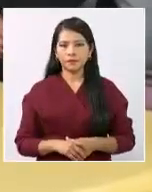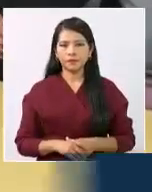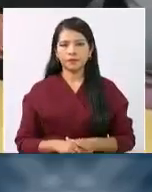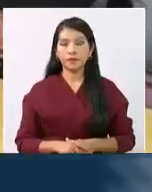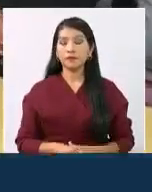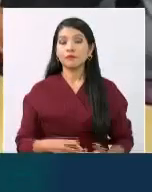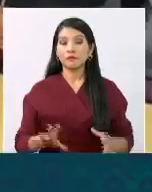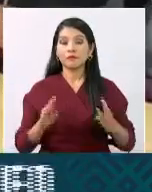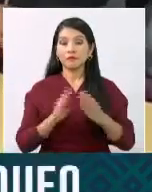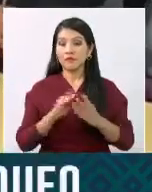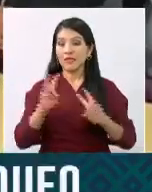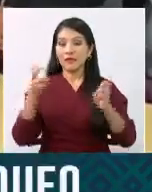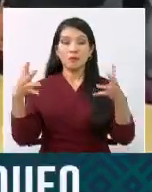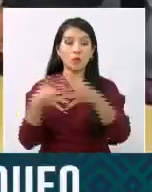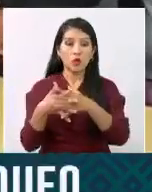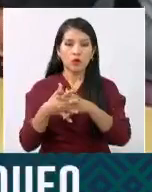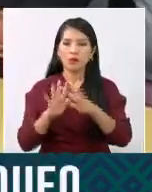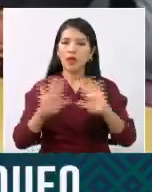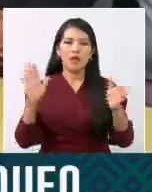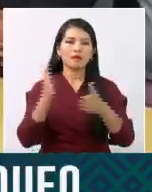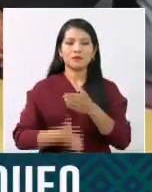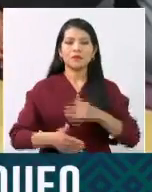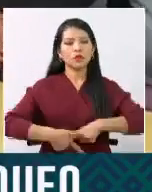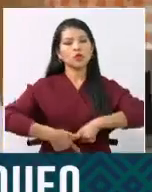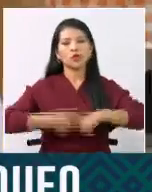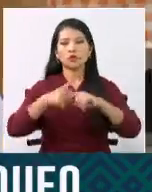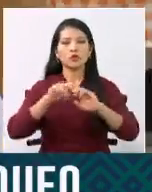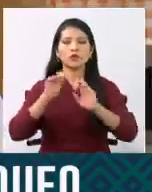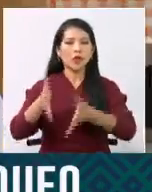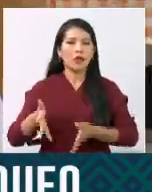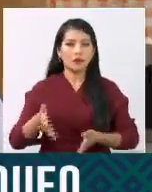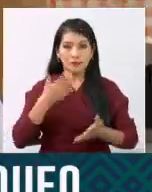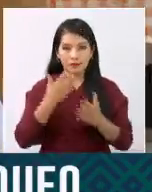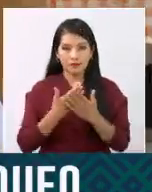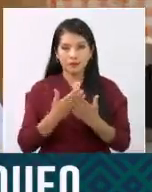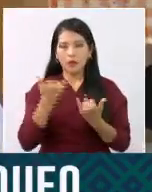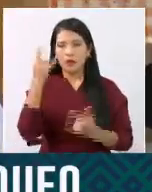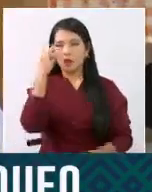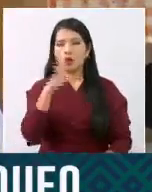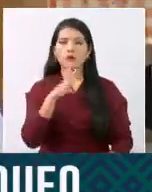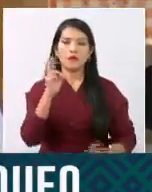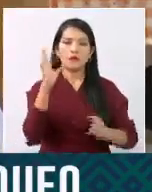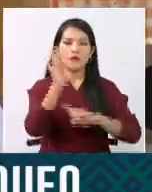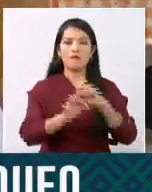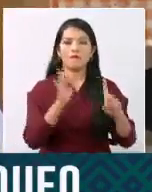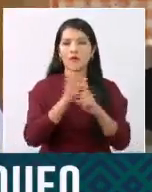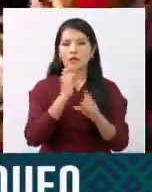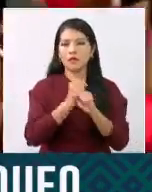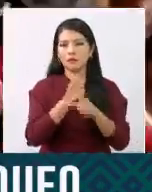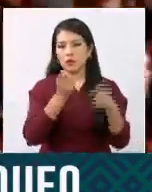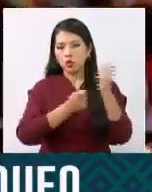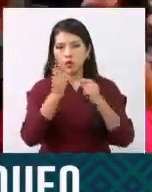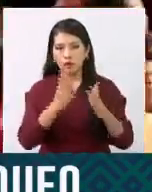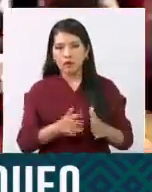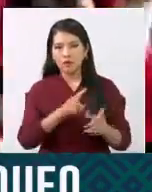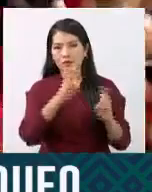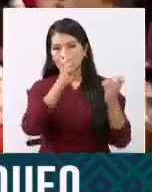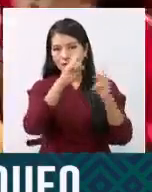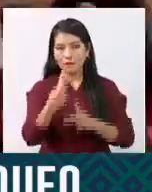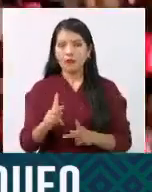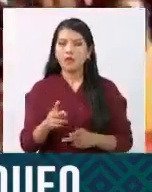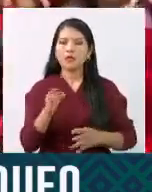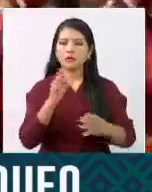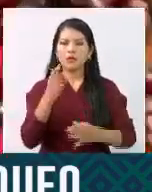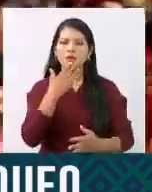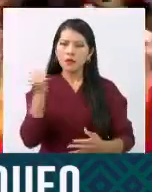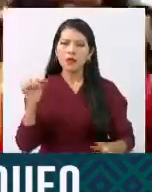Ante la suspensión del bloqueo por parte de grupos radicales, el Ejecutivo de la Federación de Gremiales señaló que se debe buscar la unidad. Pues eso